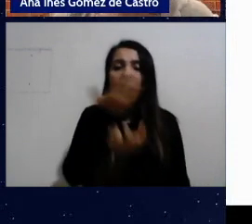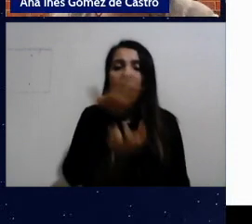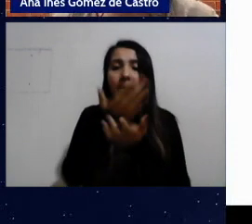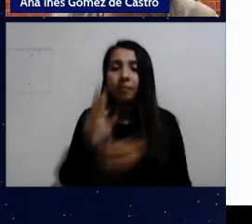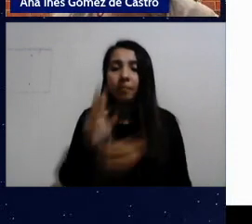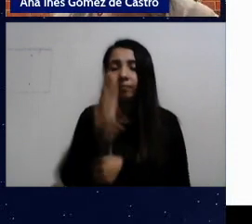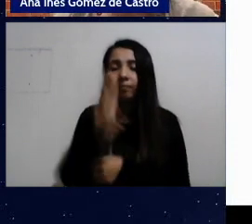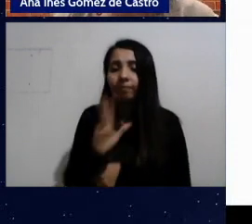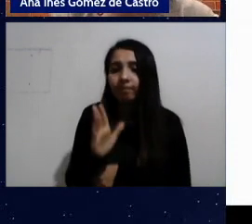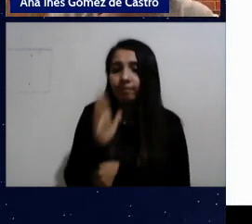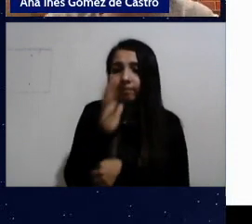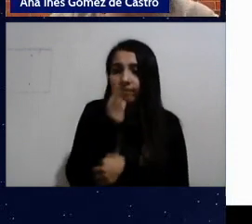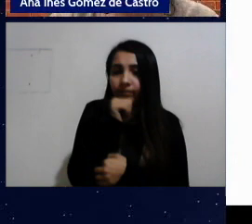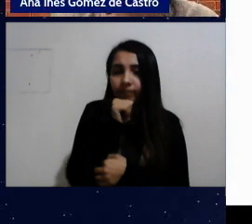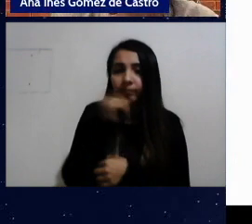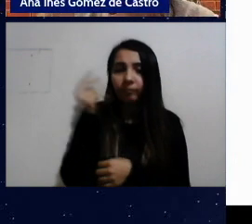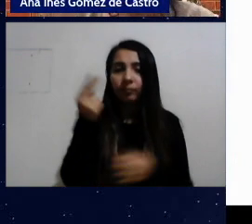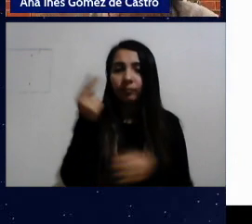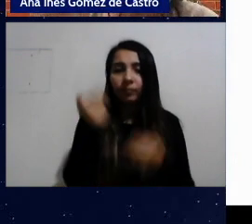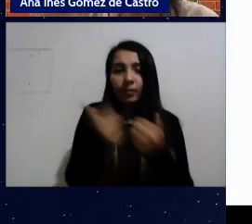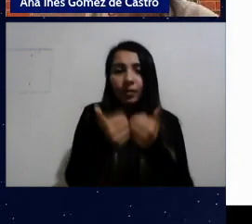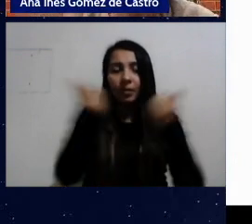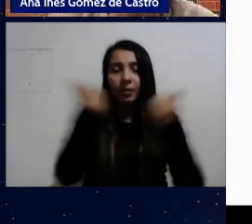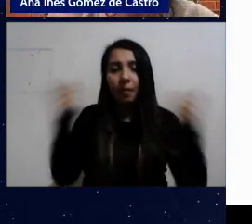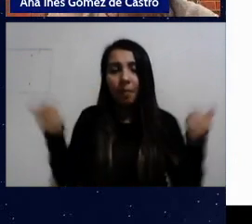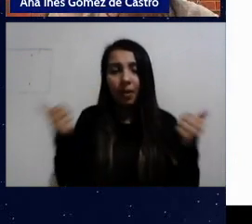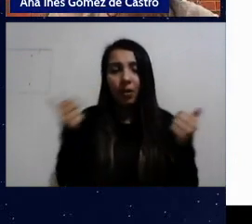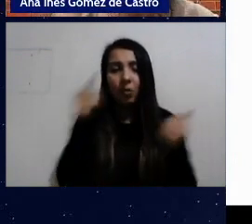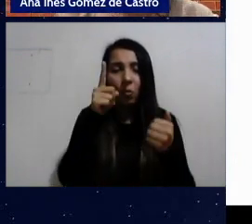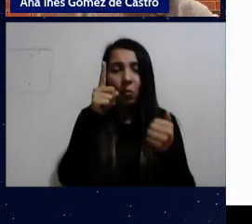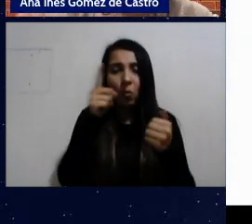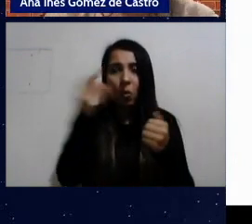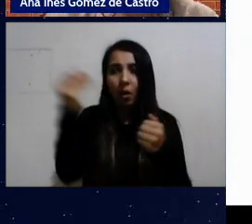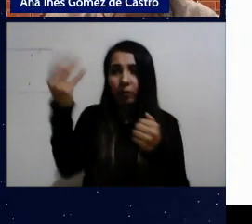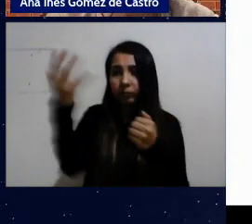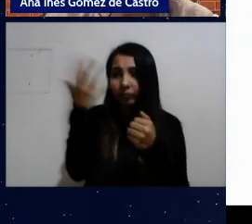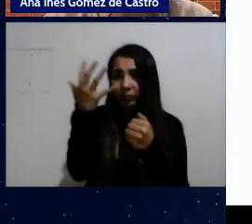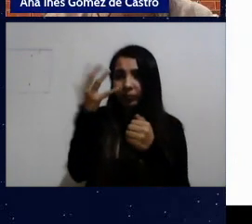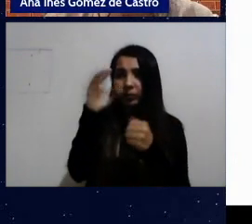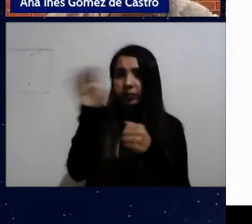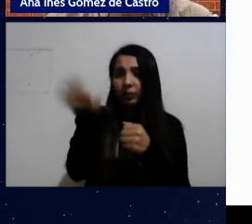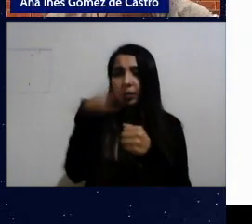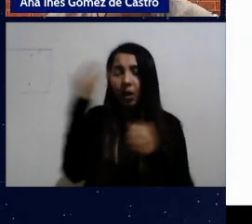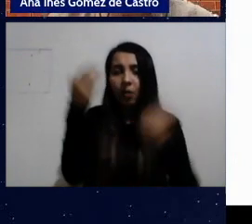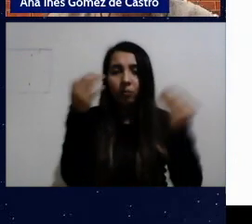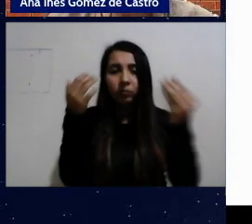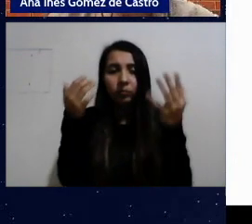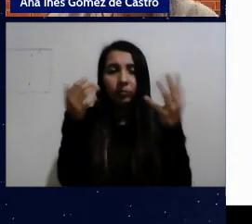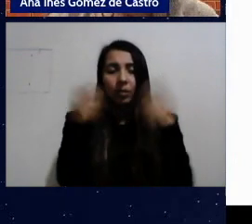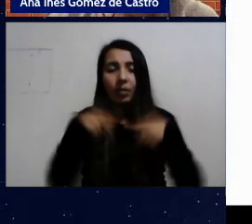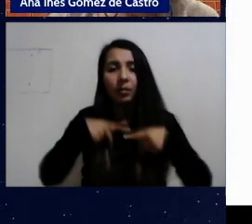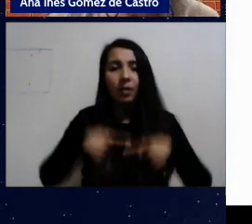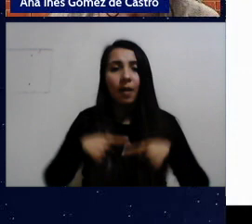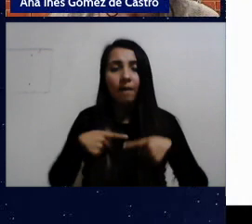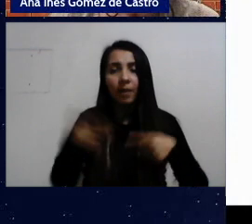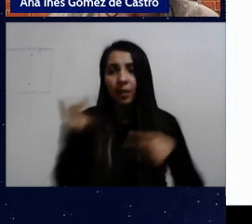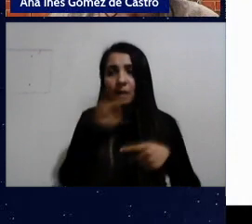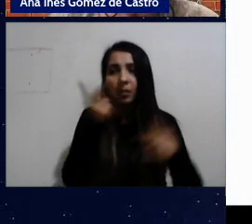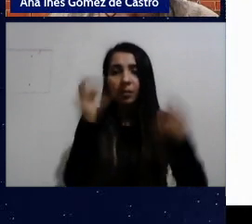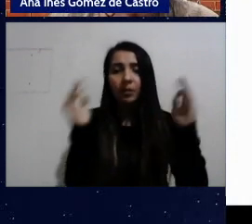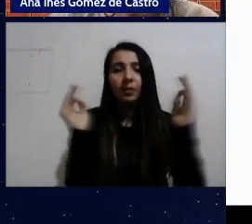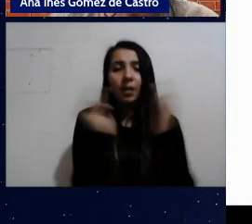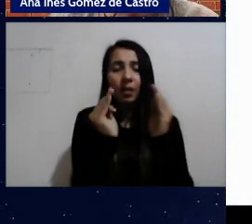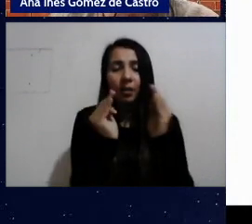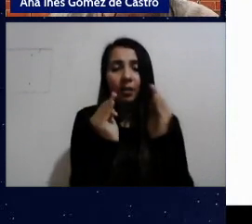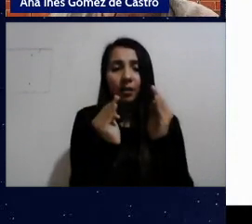puntos, uno muy brillante, dos puntos en el cielo, uno muy brillante y uno muy débil, situados muy cerca el uno del otro. Es un reto